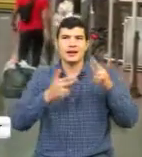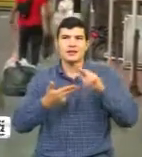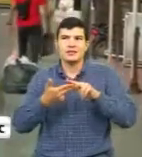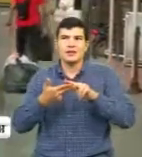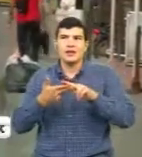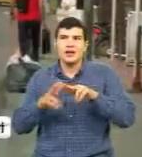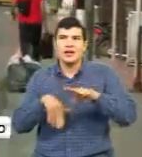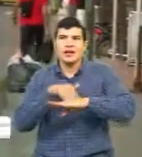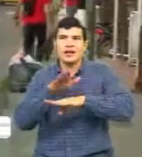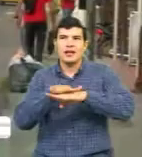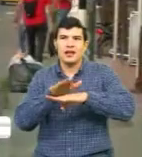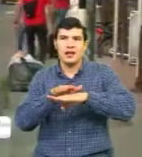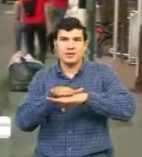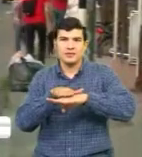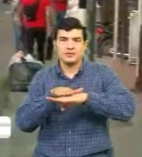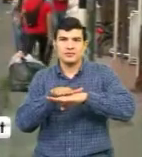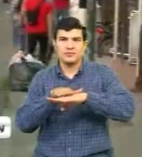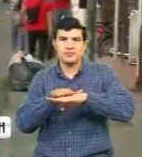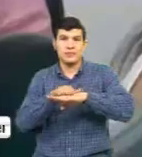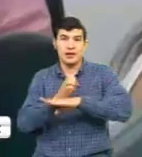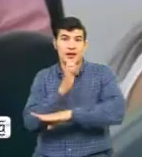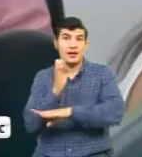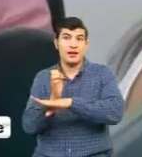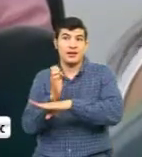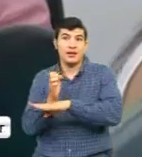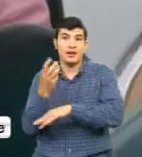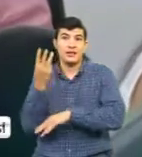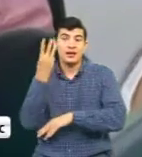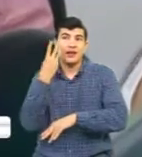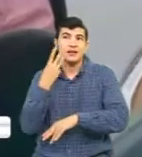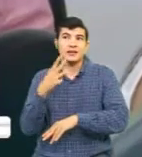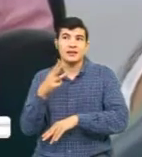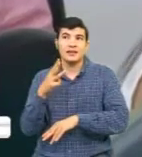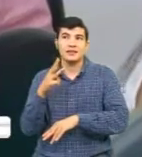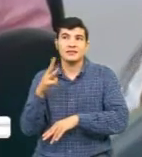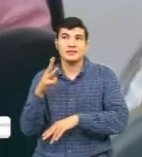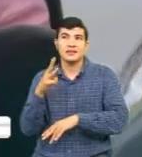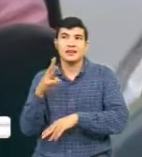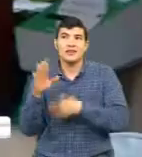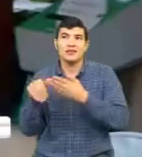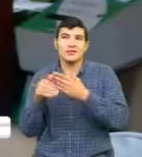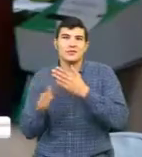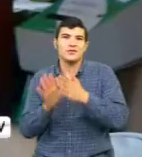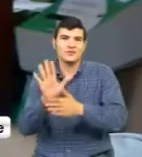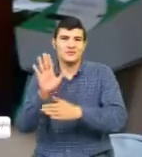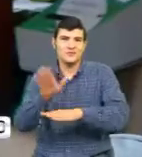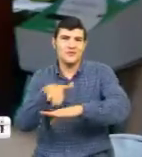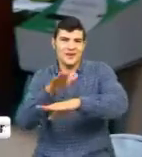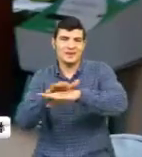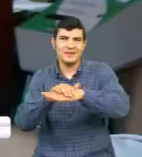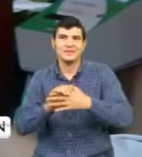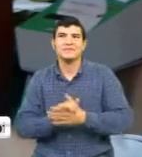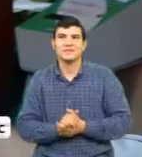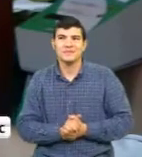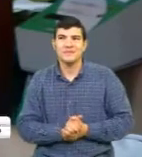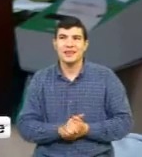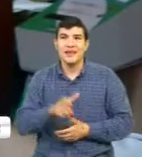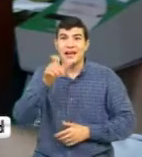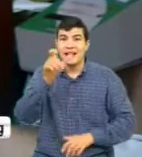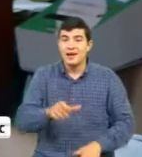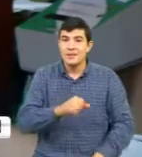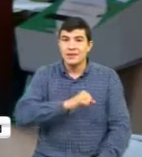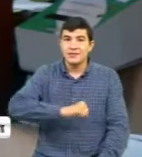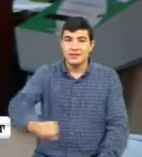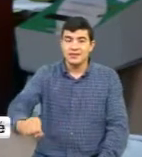notificación para lo cual la entidad cuenta con tres días hábiles para este propósito la persona tiene derecho a